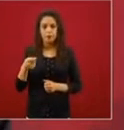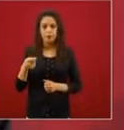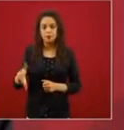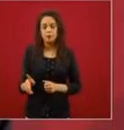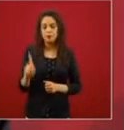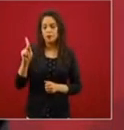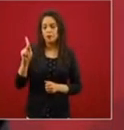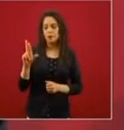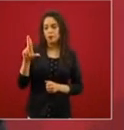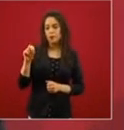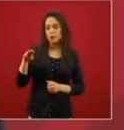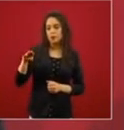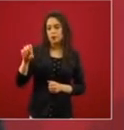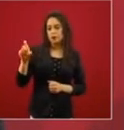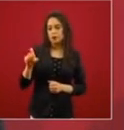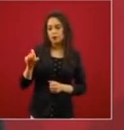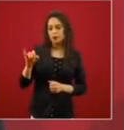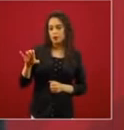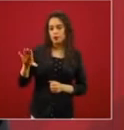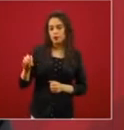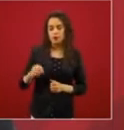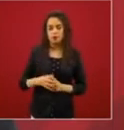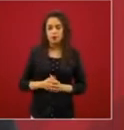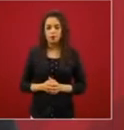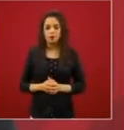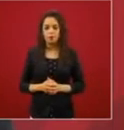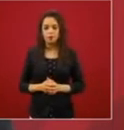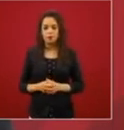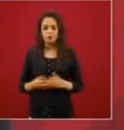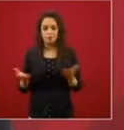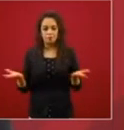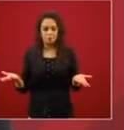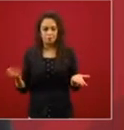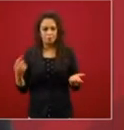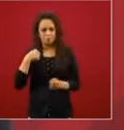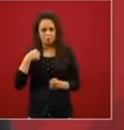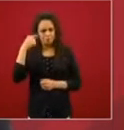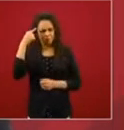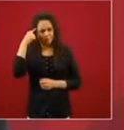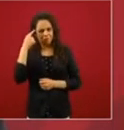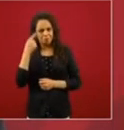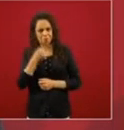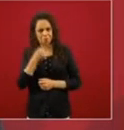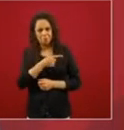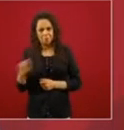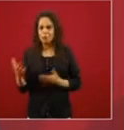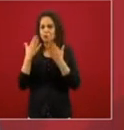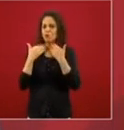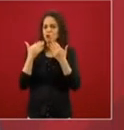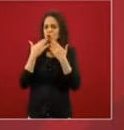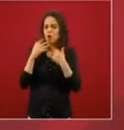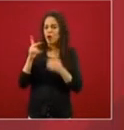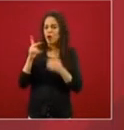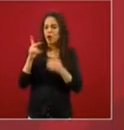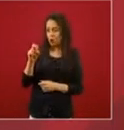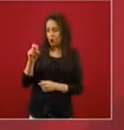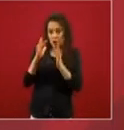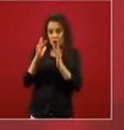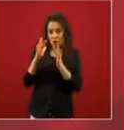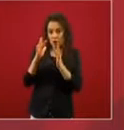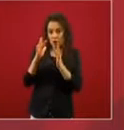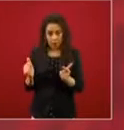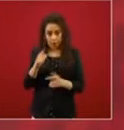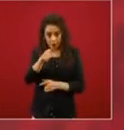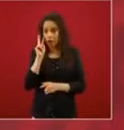ProMéxico, y siempre digo, pues no hay ProFrancia. ¿Han visto ustedes alguna